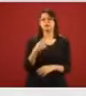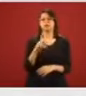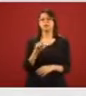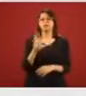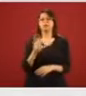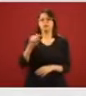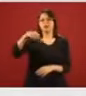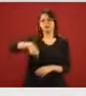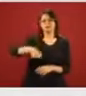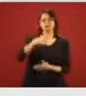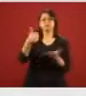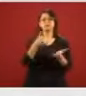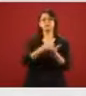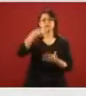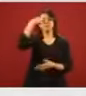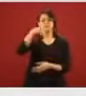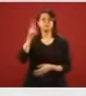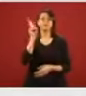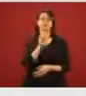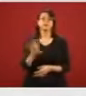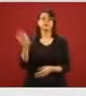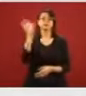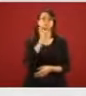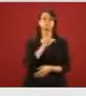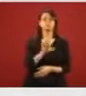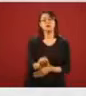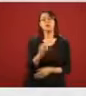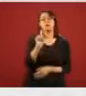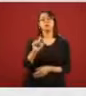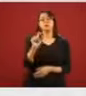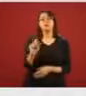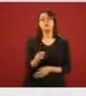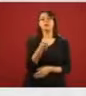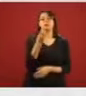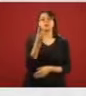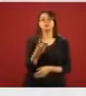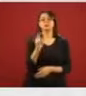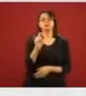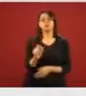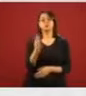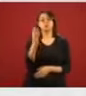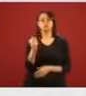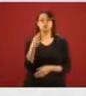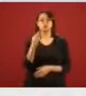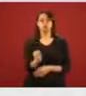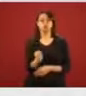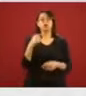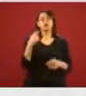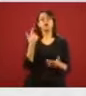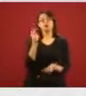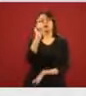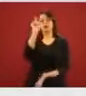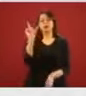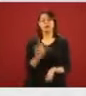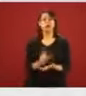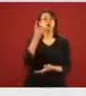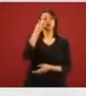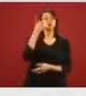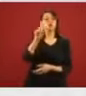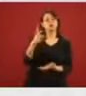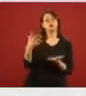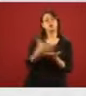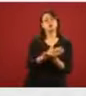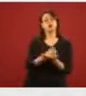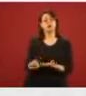de México, en Venustiano Carranza, a 23 pesos con 9 centavos por litro, 4 pesos 94 centavos de